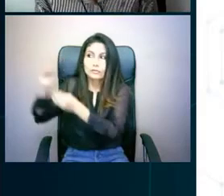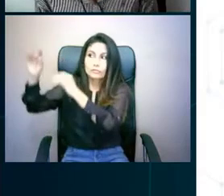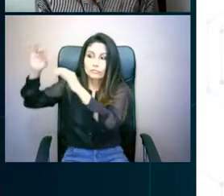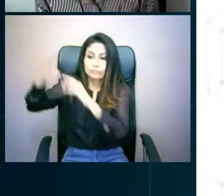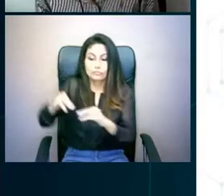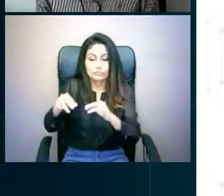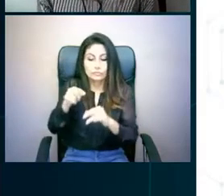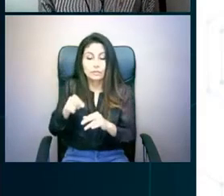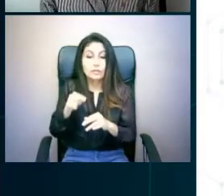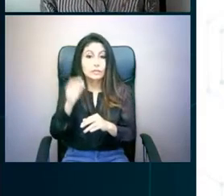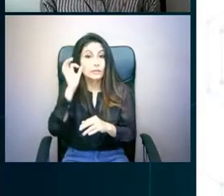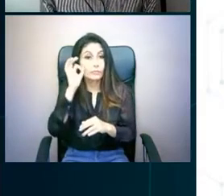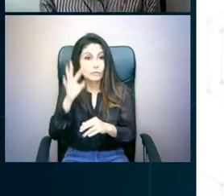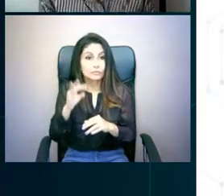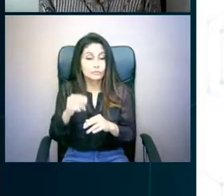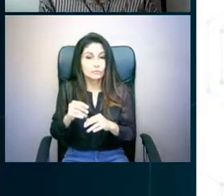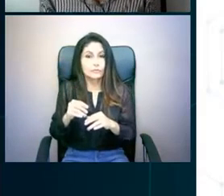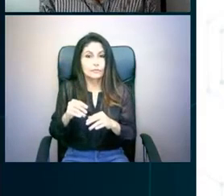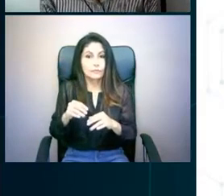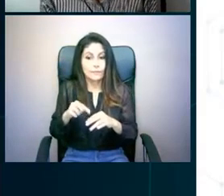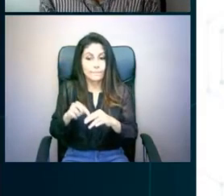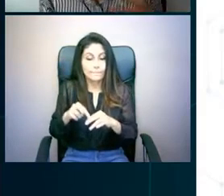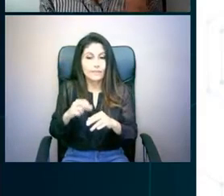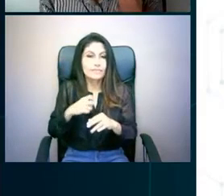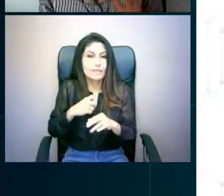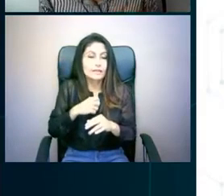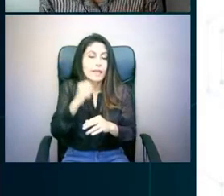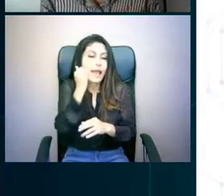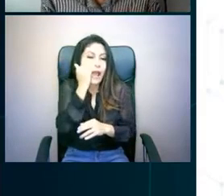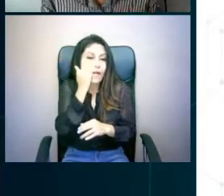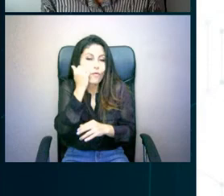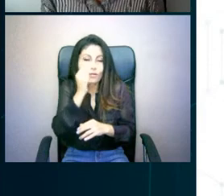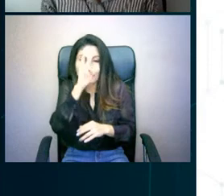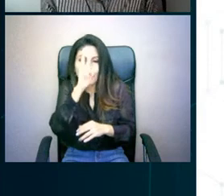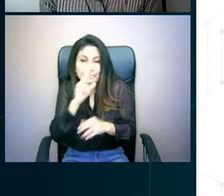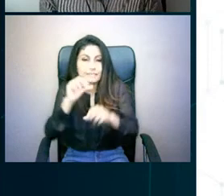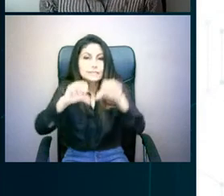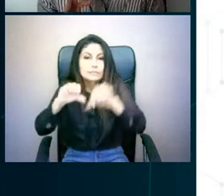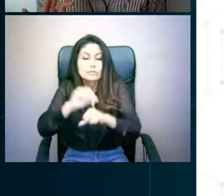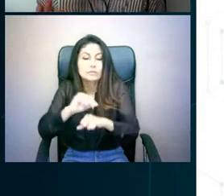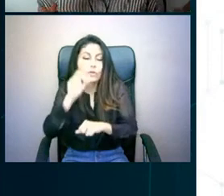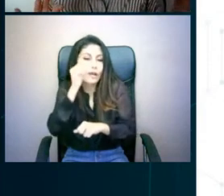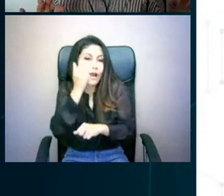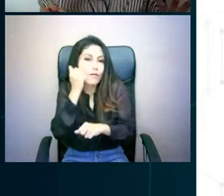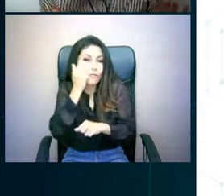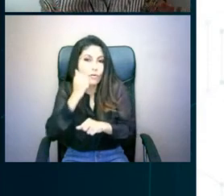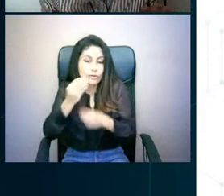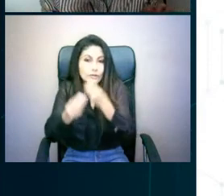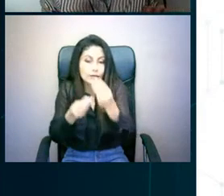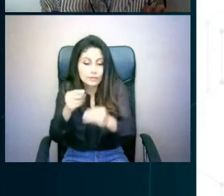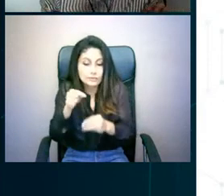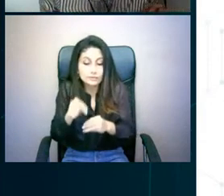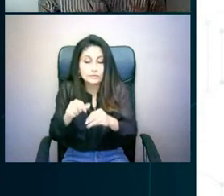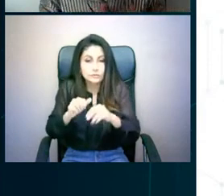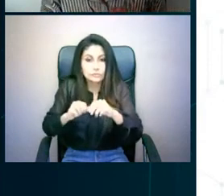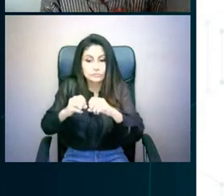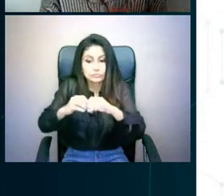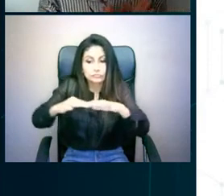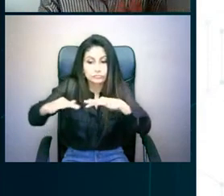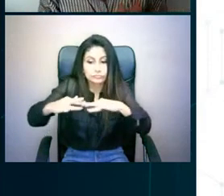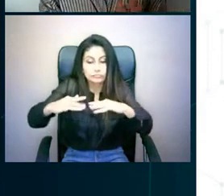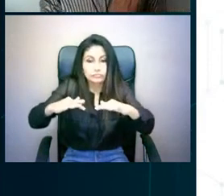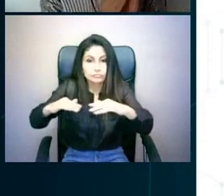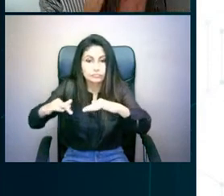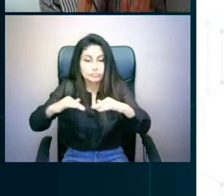estos lodos nos pueden ayudar a dispersar ese hexano en el agua, o que el hexano se está quedando como